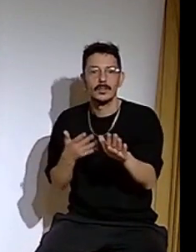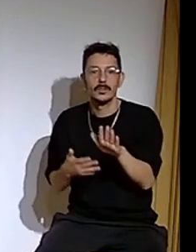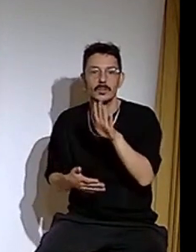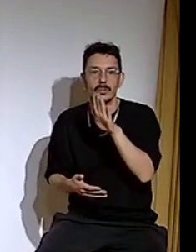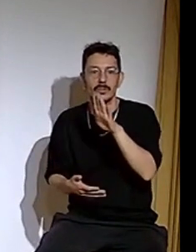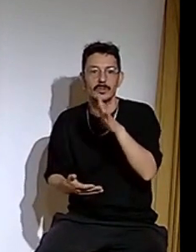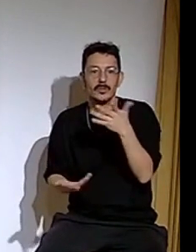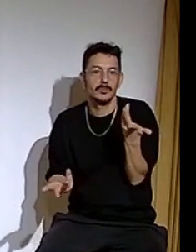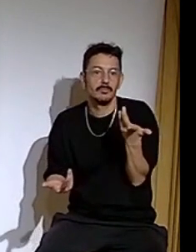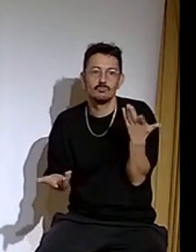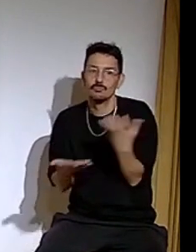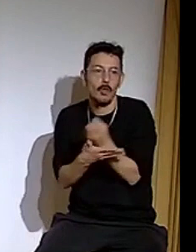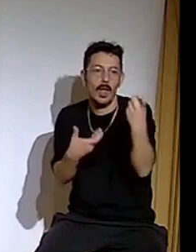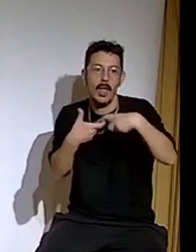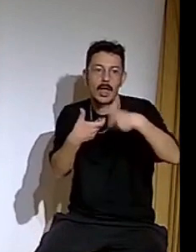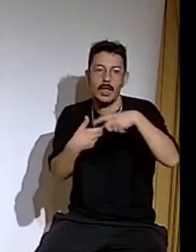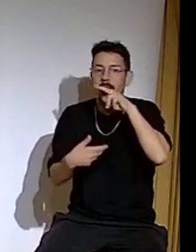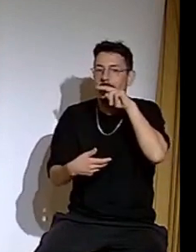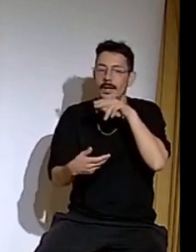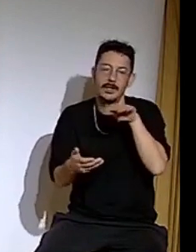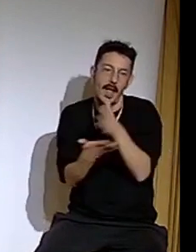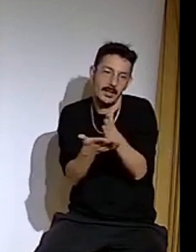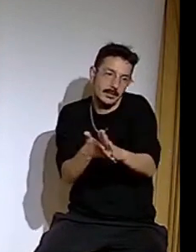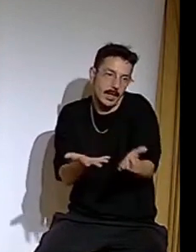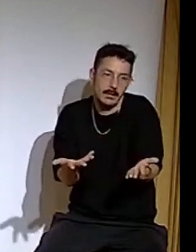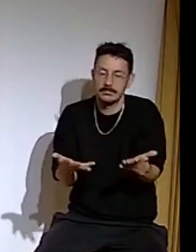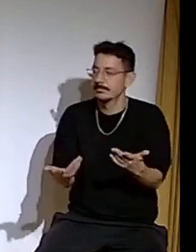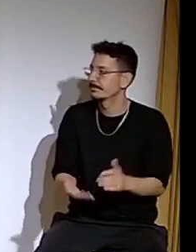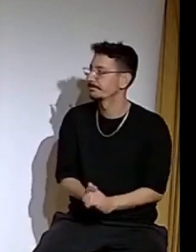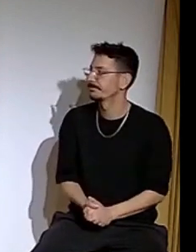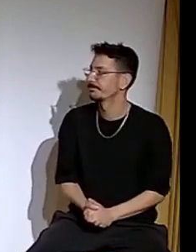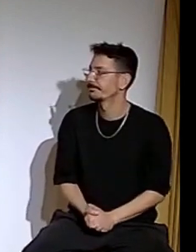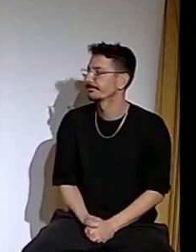haya cantado aquí Bueno